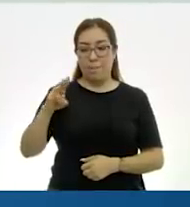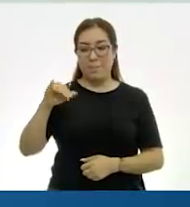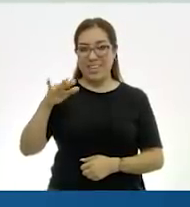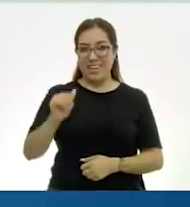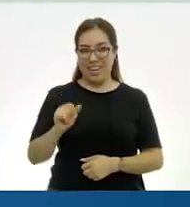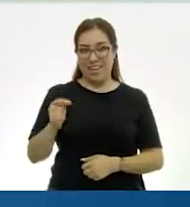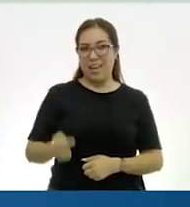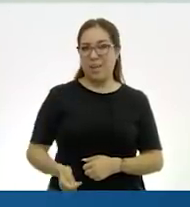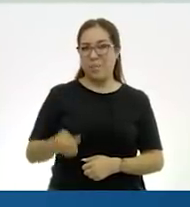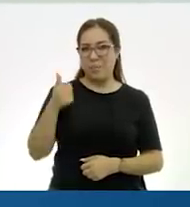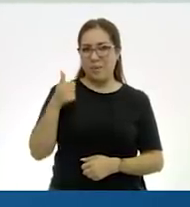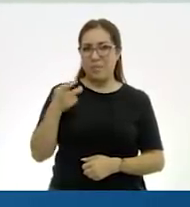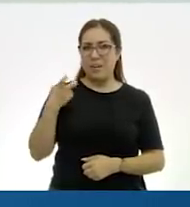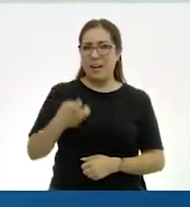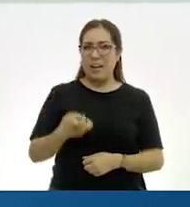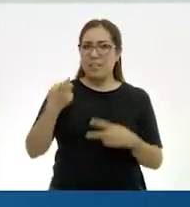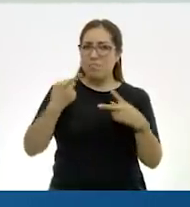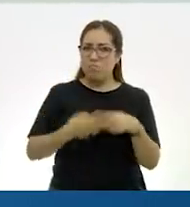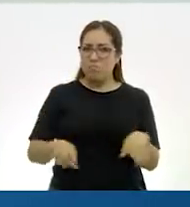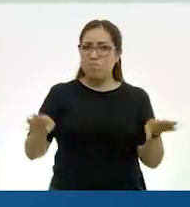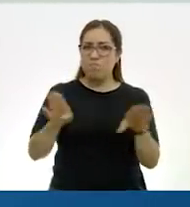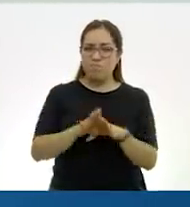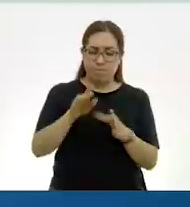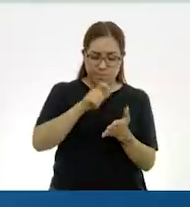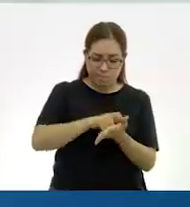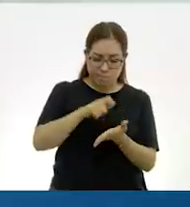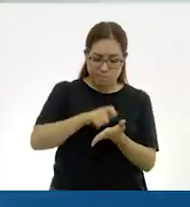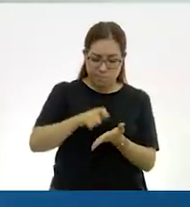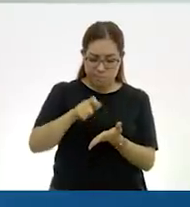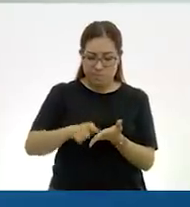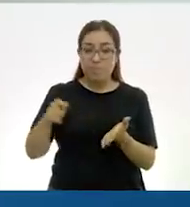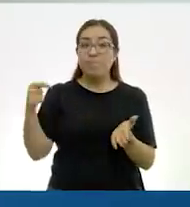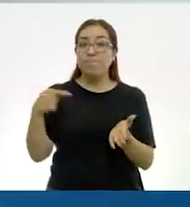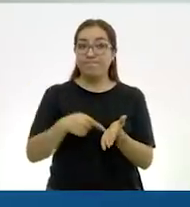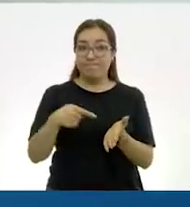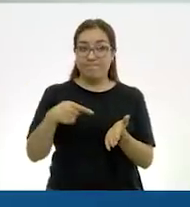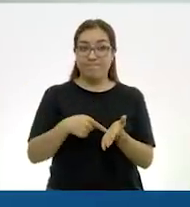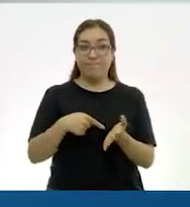es. surgió el sistema de escritura cuneiforme. Así es.